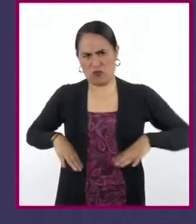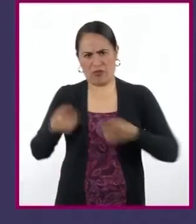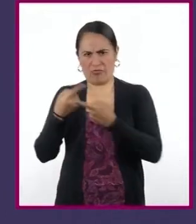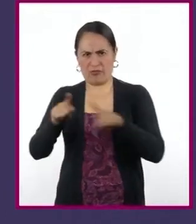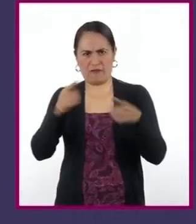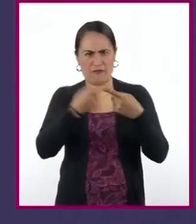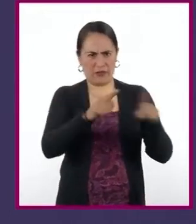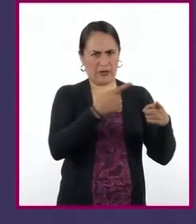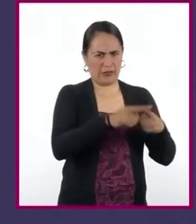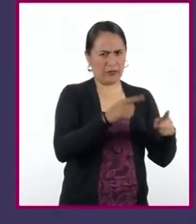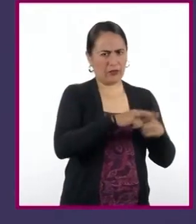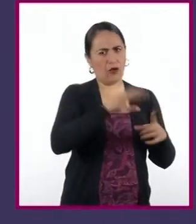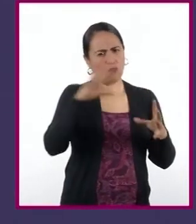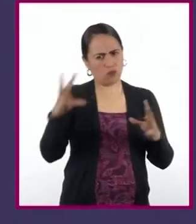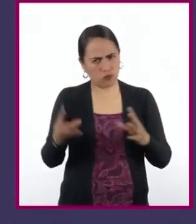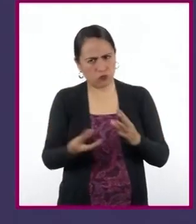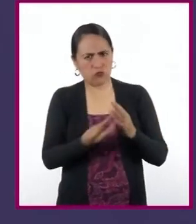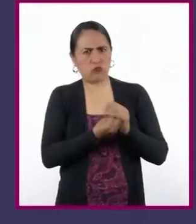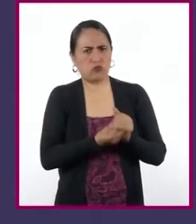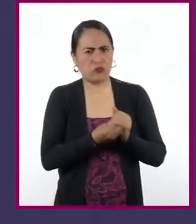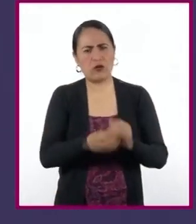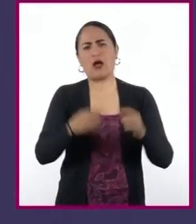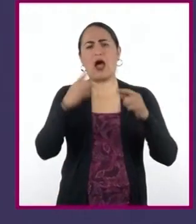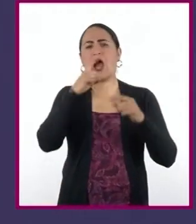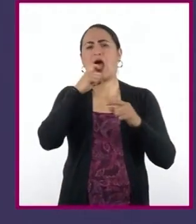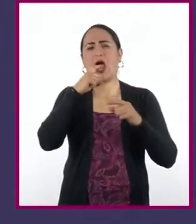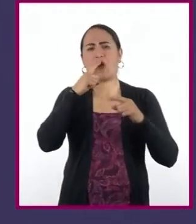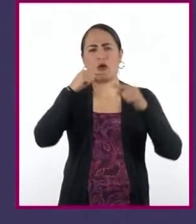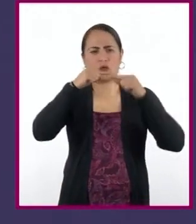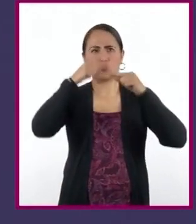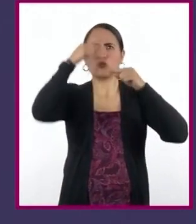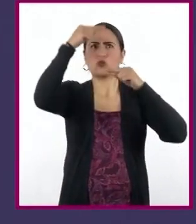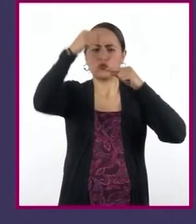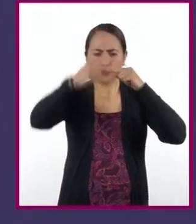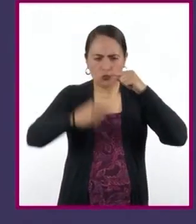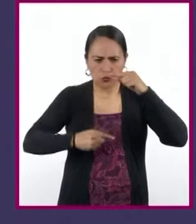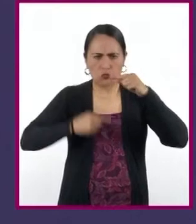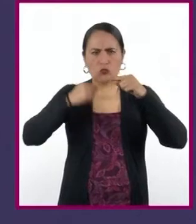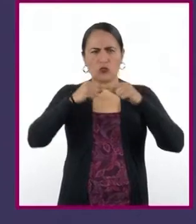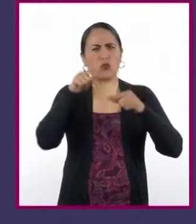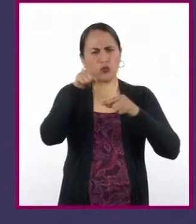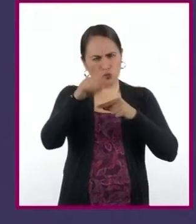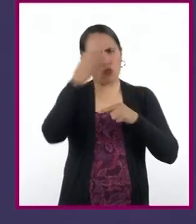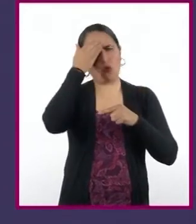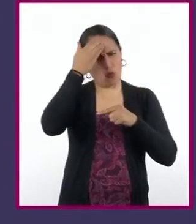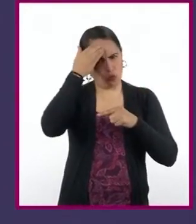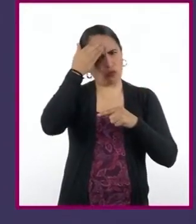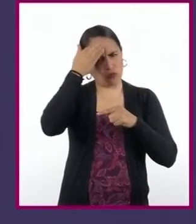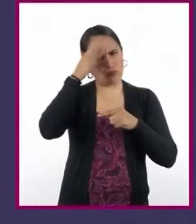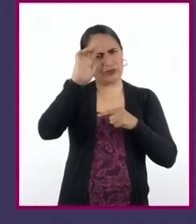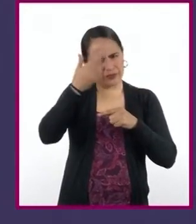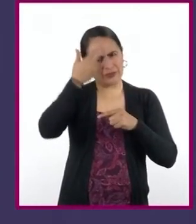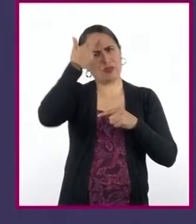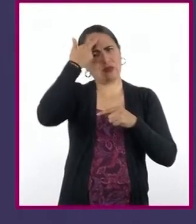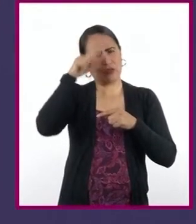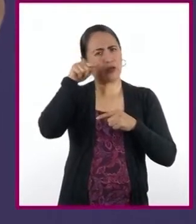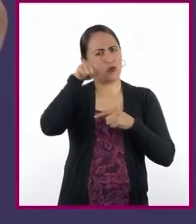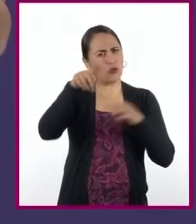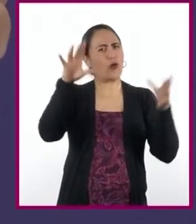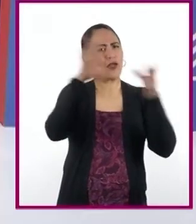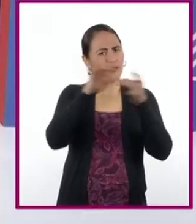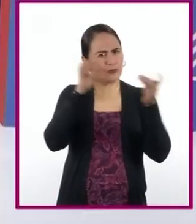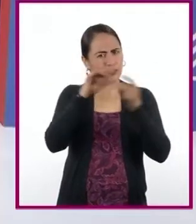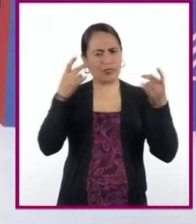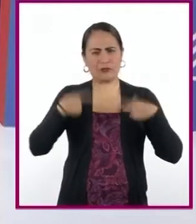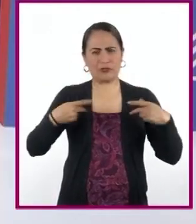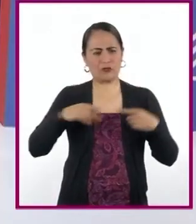una breve recapitulación del ciclo del agua. Tú lo conoces y recuerdas muy bien, así que lo explicarás para ese